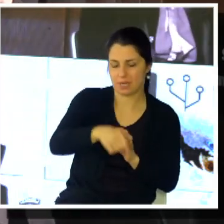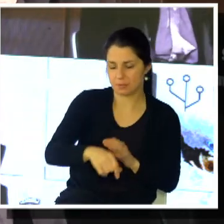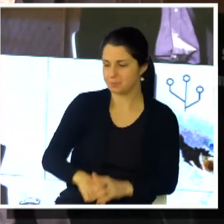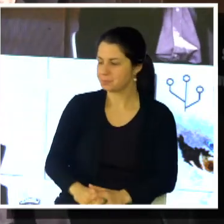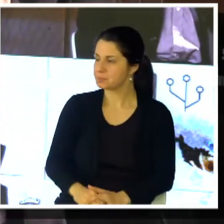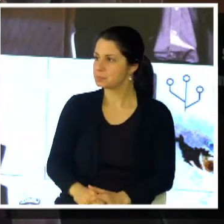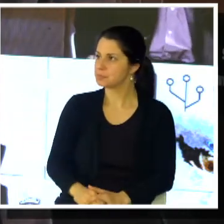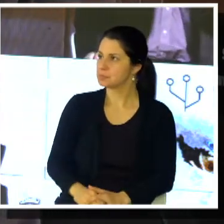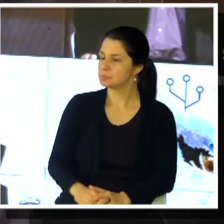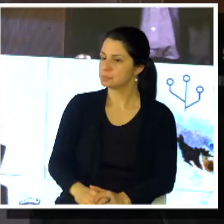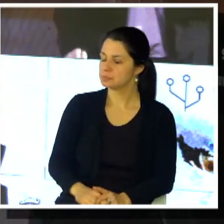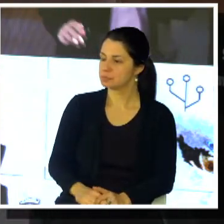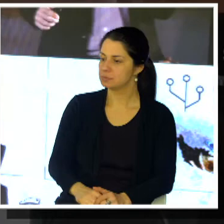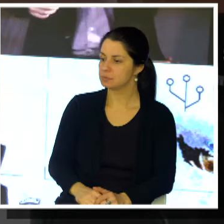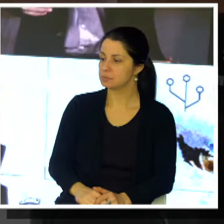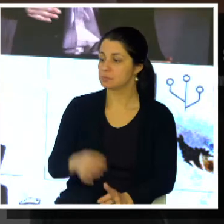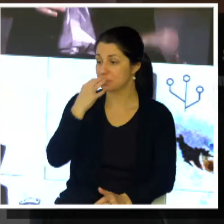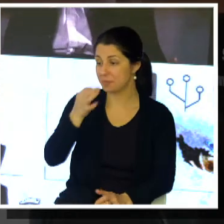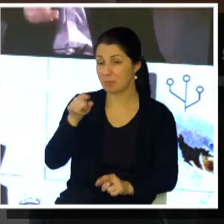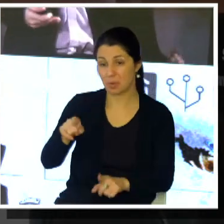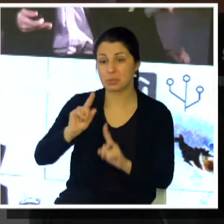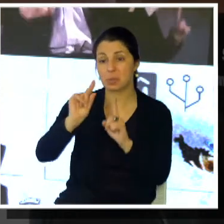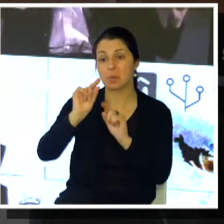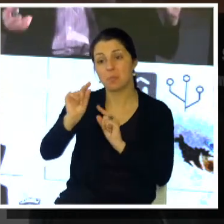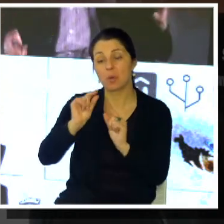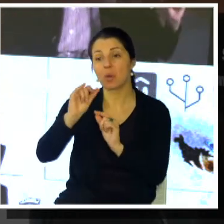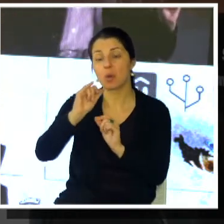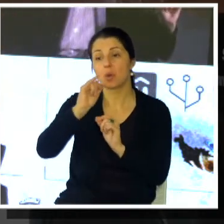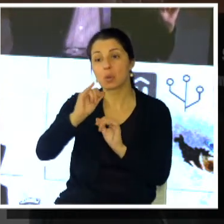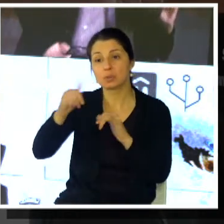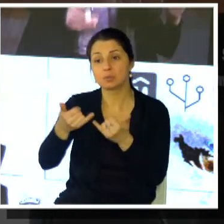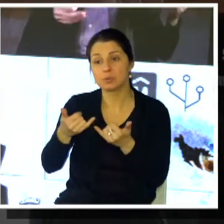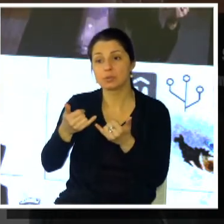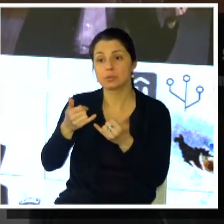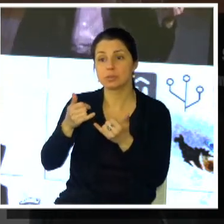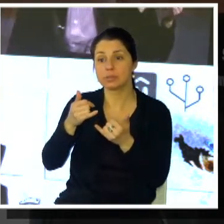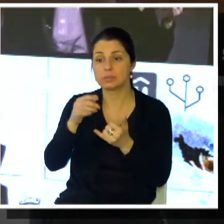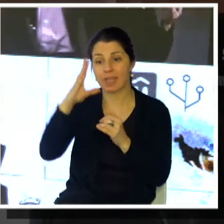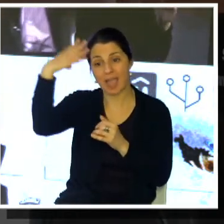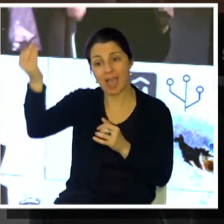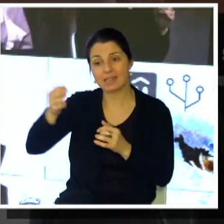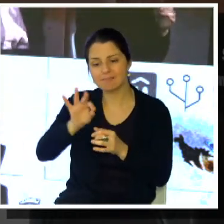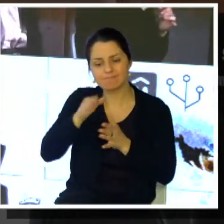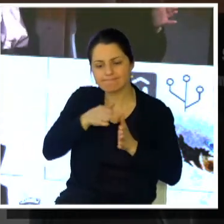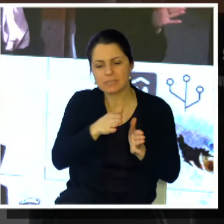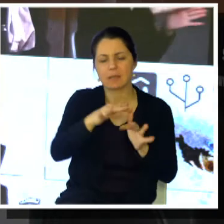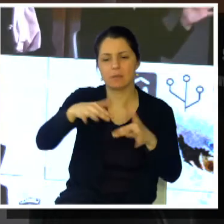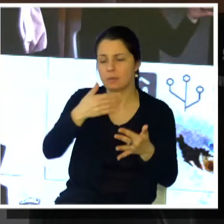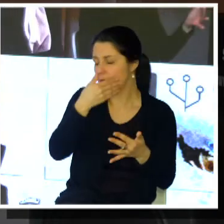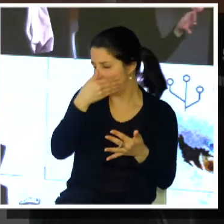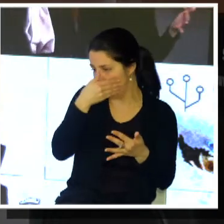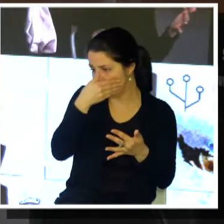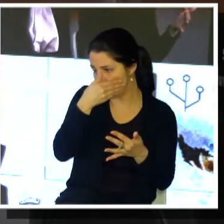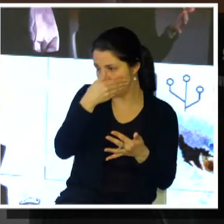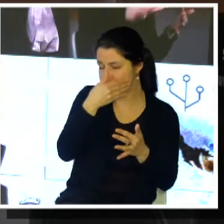desplomen. Dicho esto y un poco habiendo comentado que el camino elegido por Antel y el